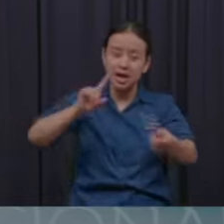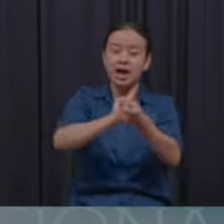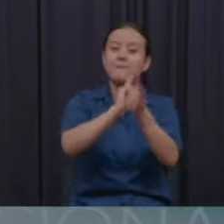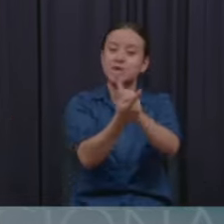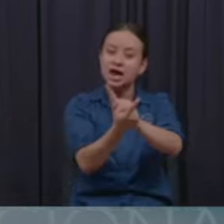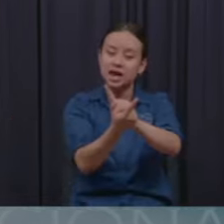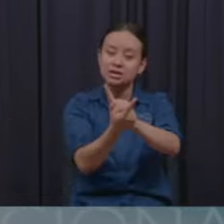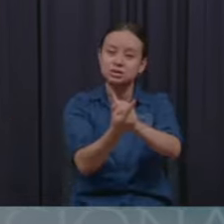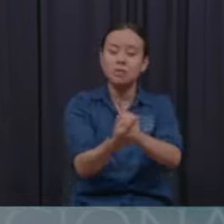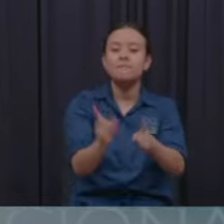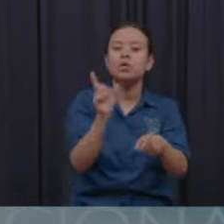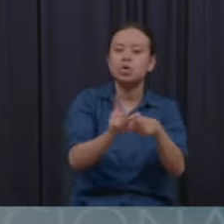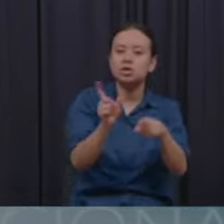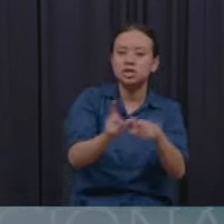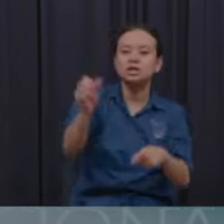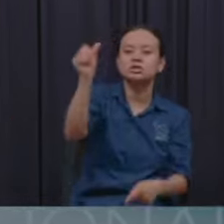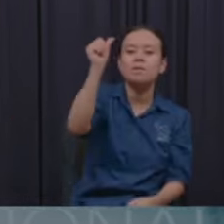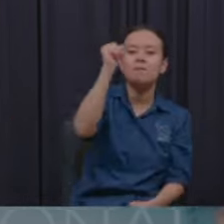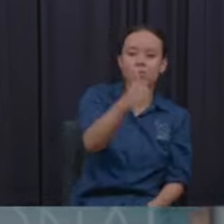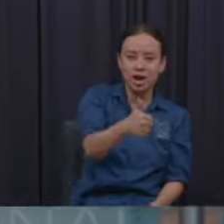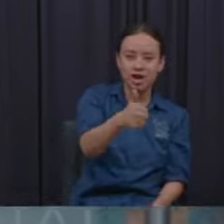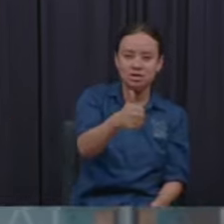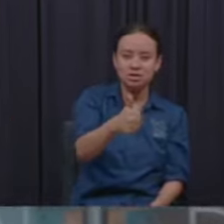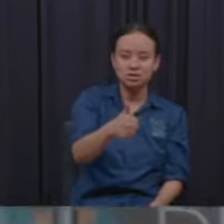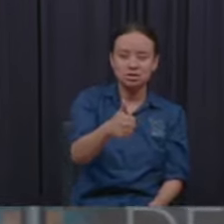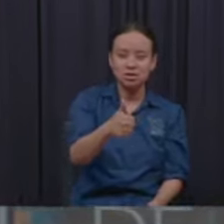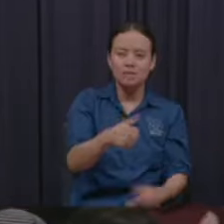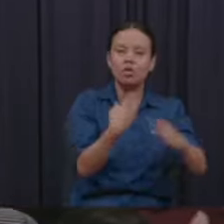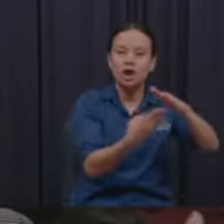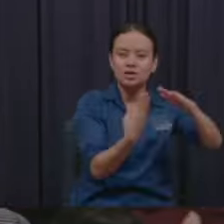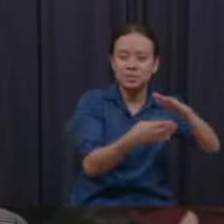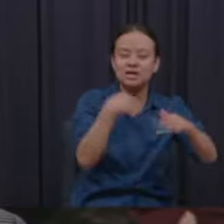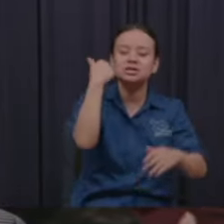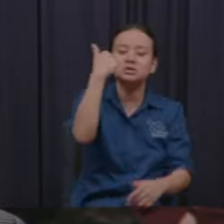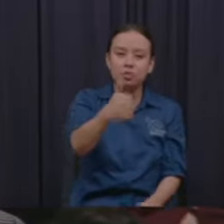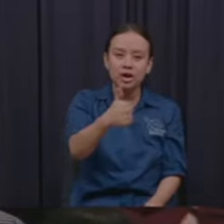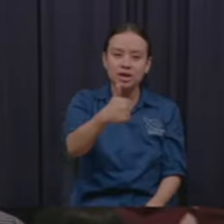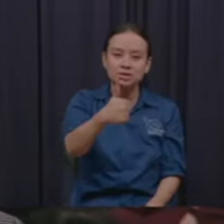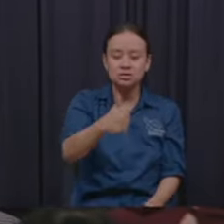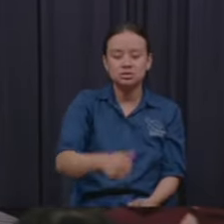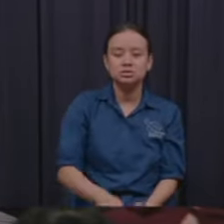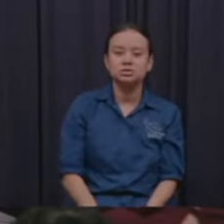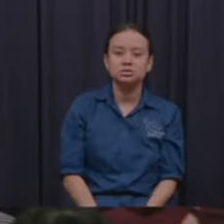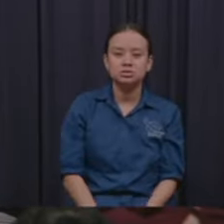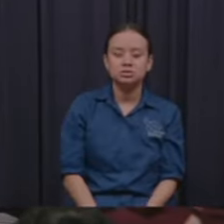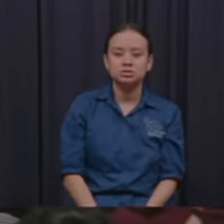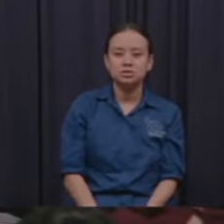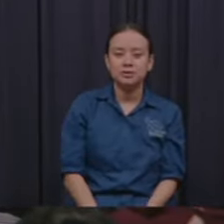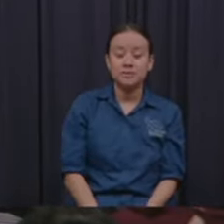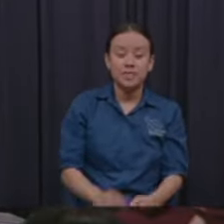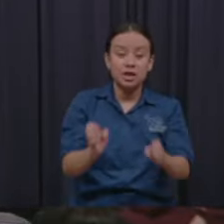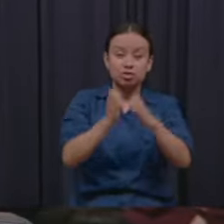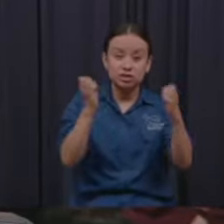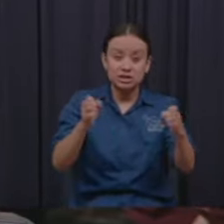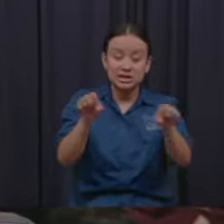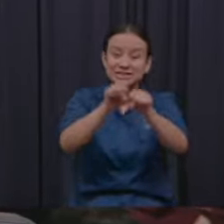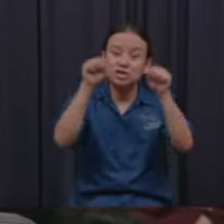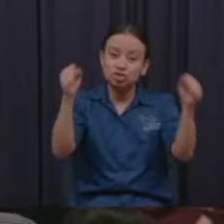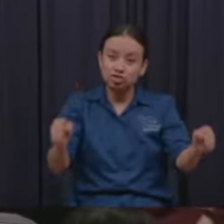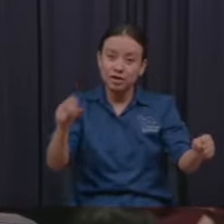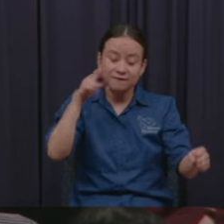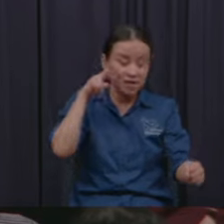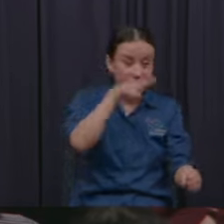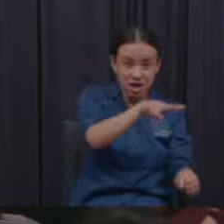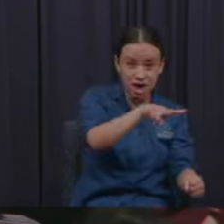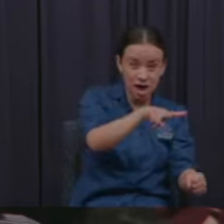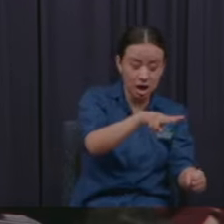rocas adecuadas, por los fundamentos adecuados. Ustedes conocen la historia. Luego dice que revisaba otra vez y si aún